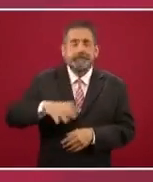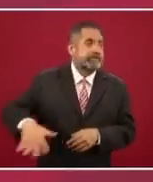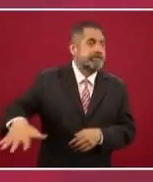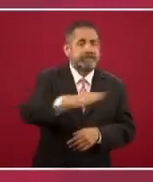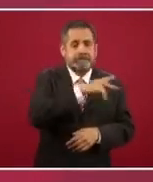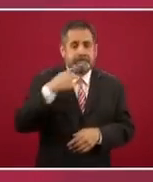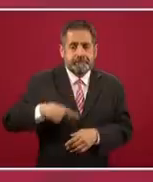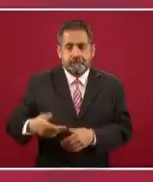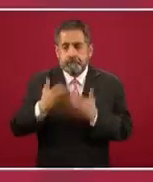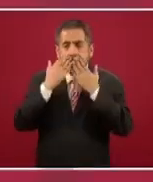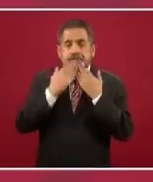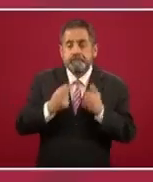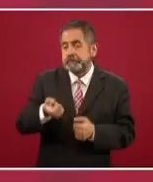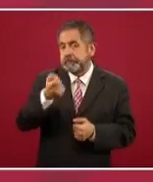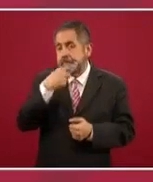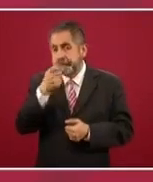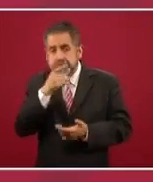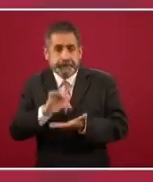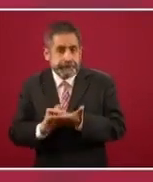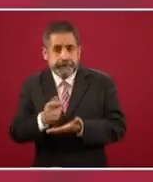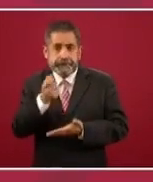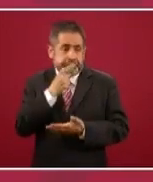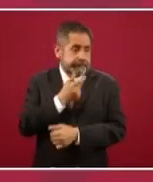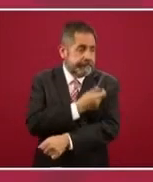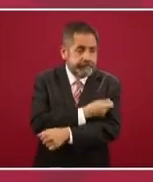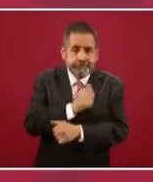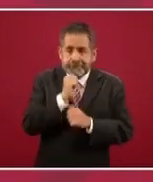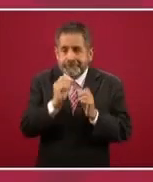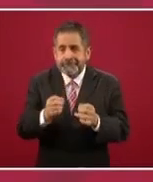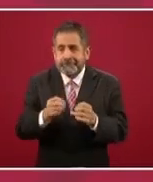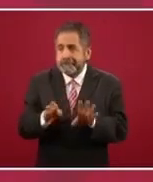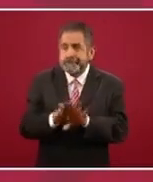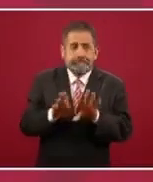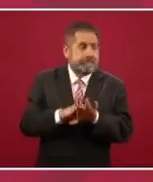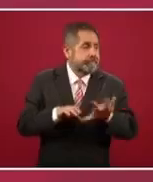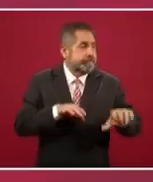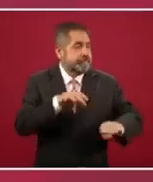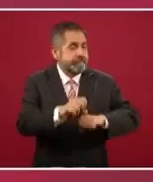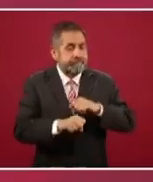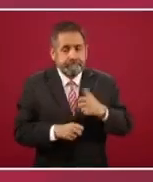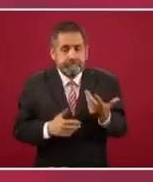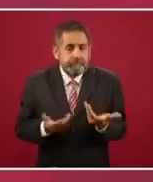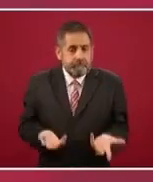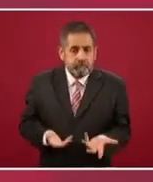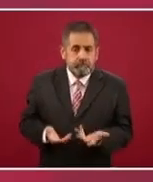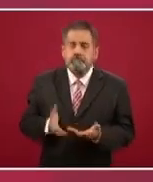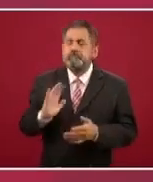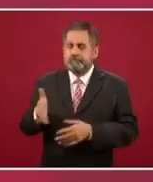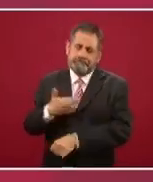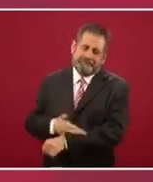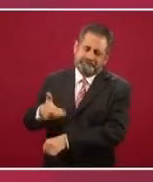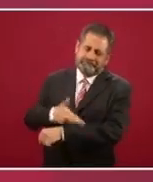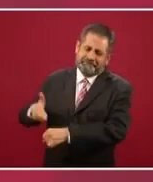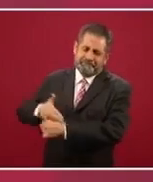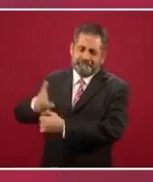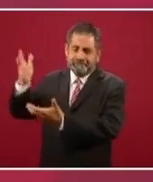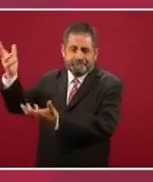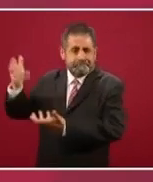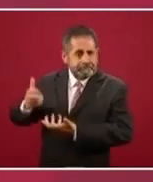decían no tenemos medicamentos y no tenemos acceso a lugares de tratamiento, el acceso a las